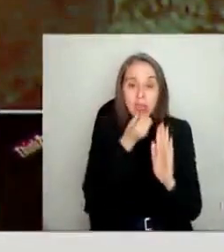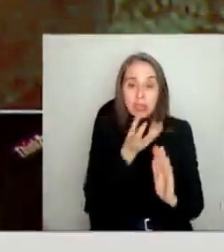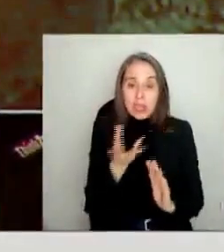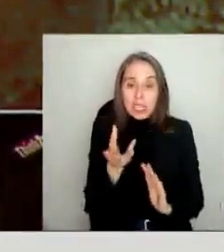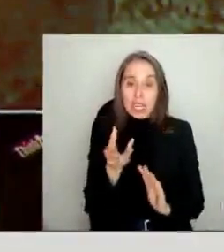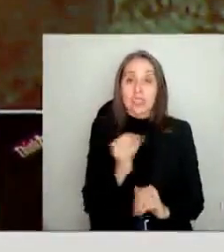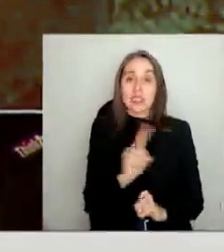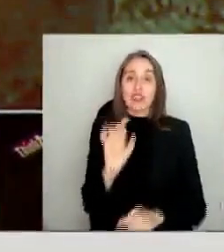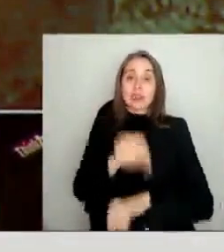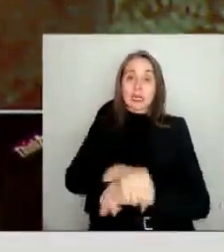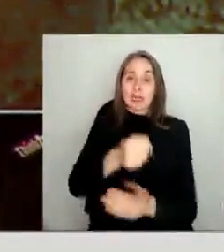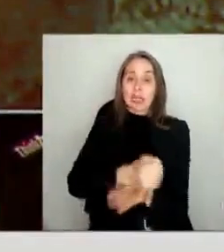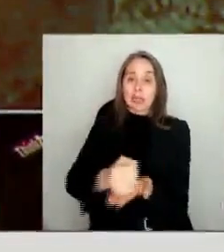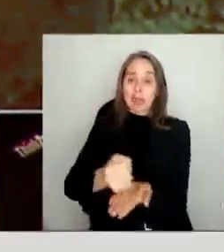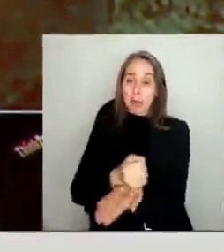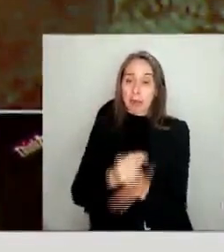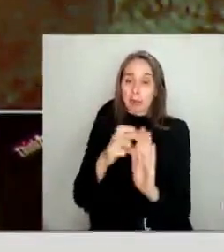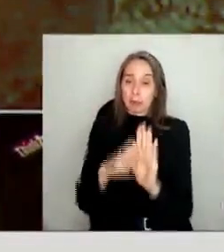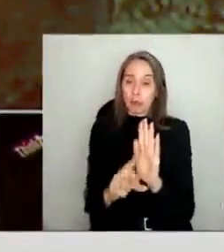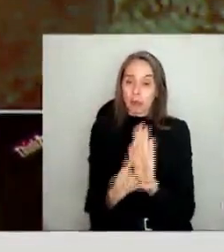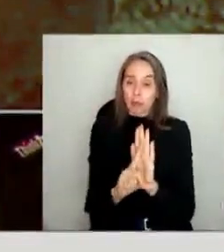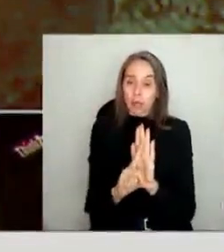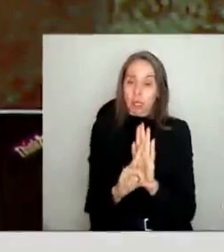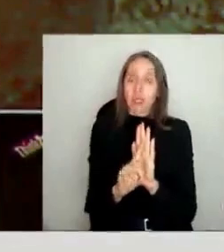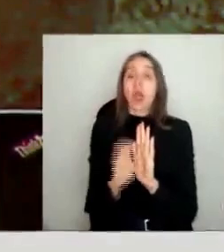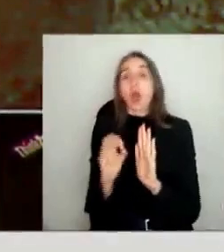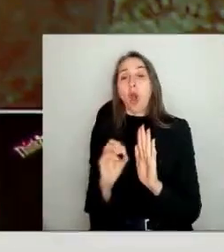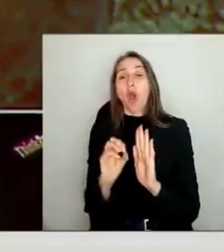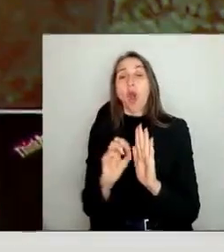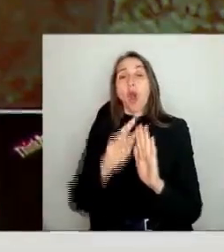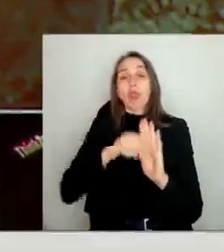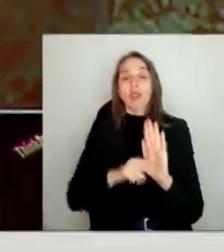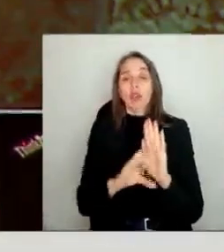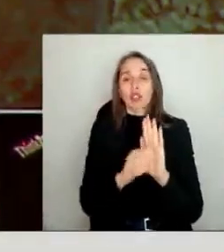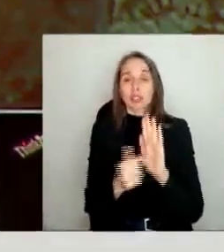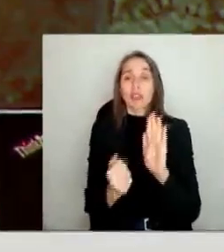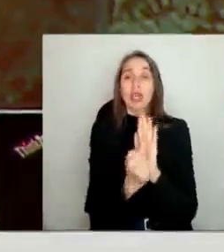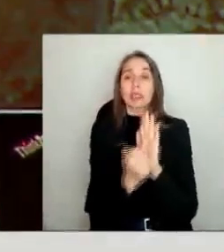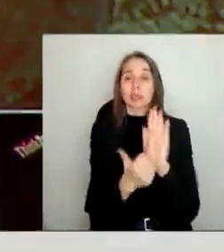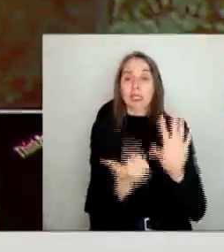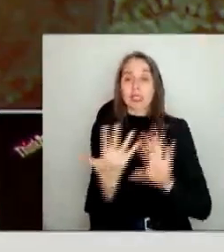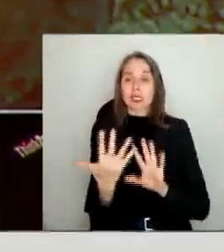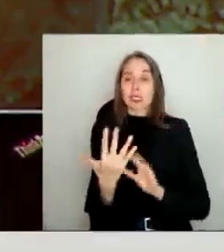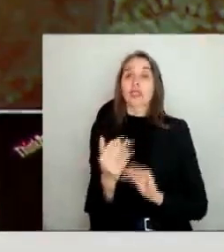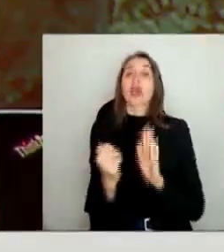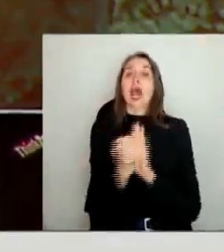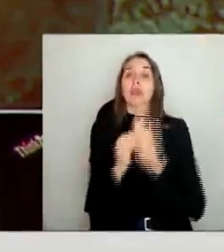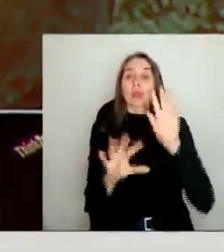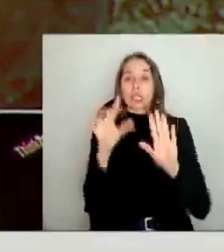de un proyecto de ley reforma constitucional que vulnere lo dispuesto artículo 65 está en el artículo 15